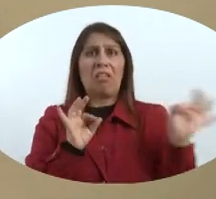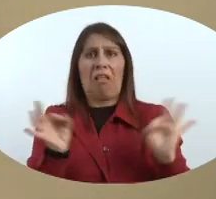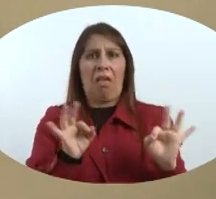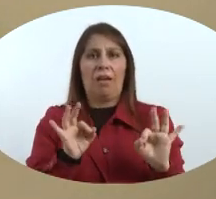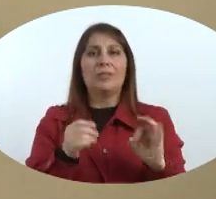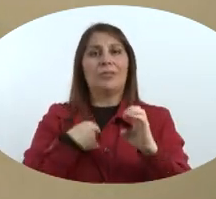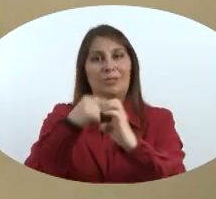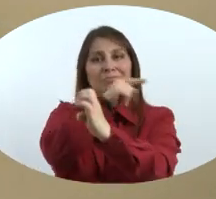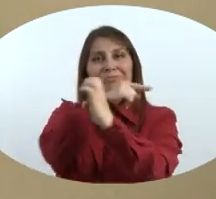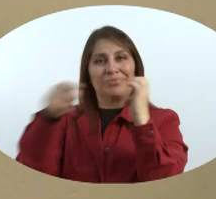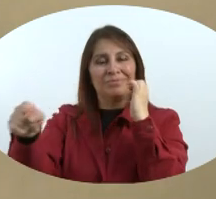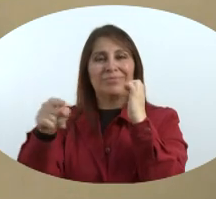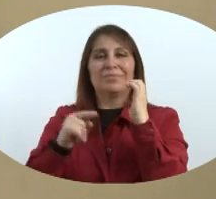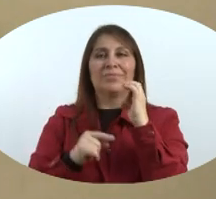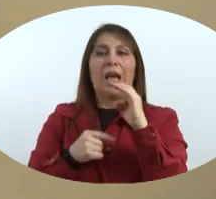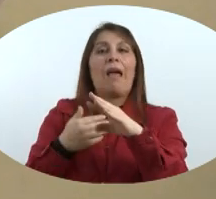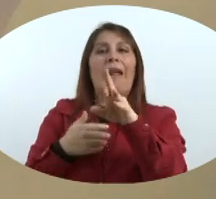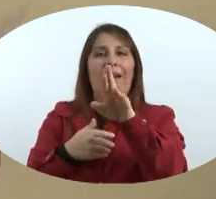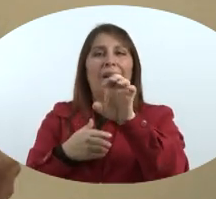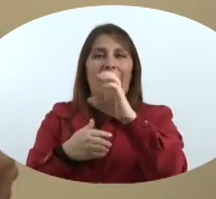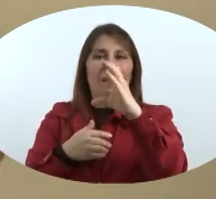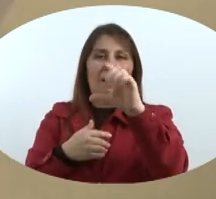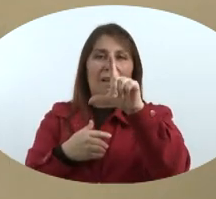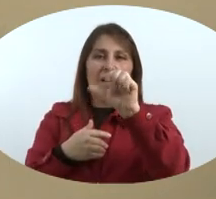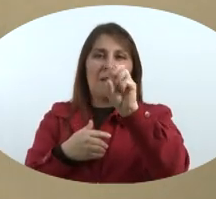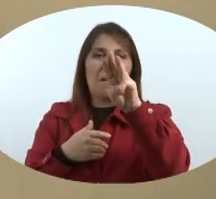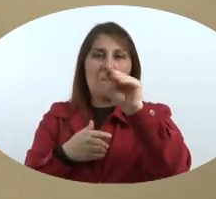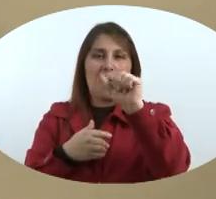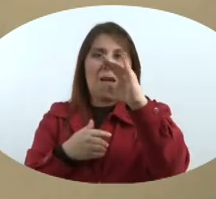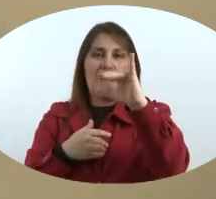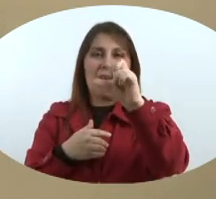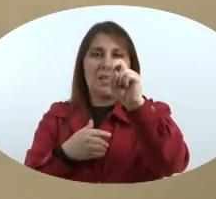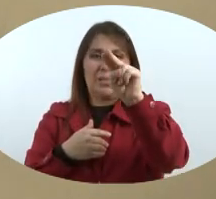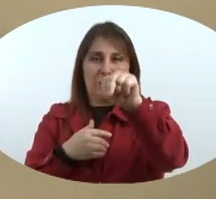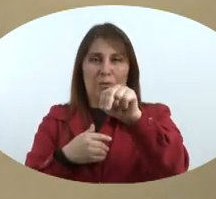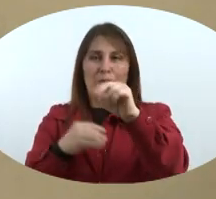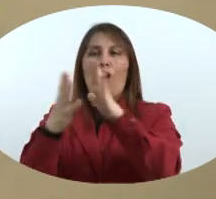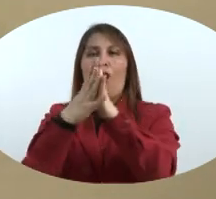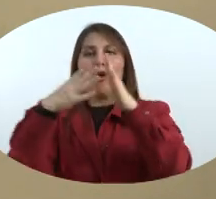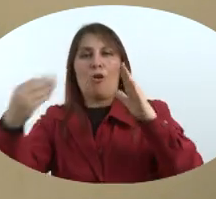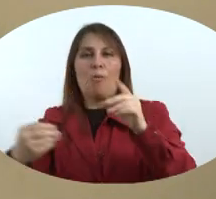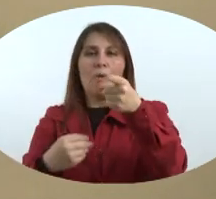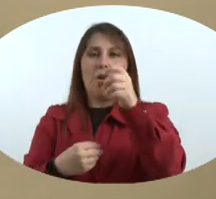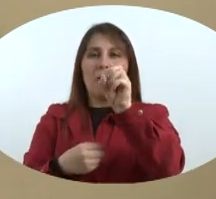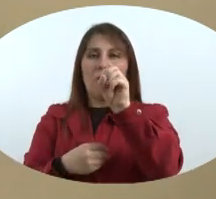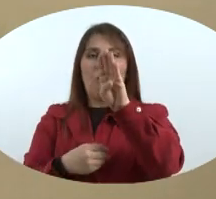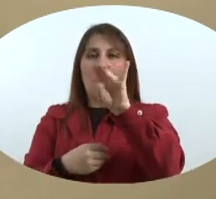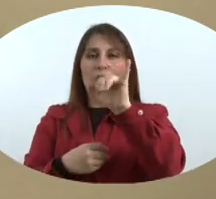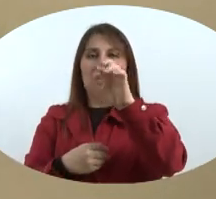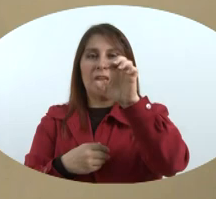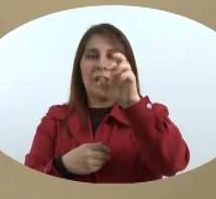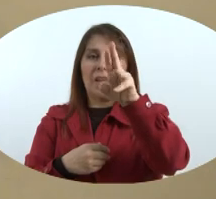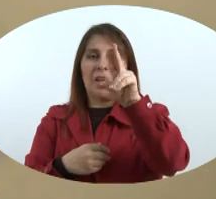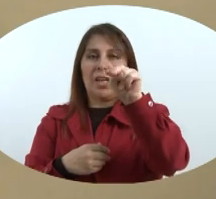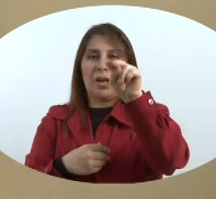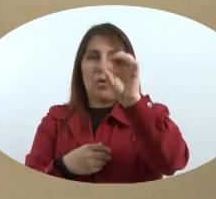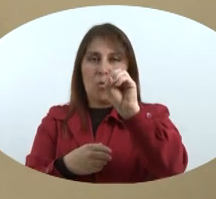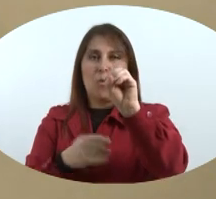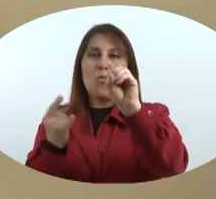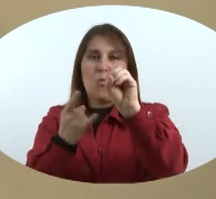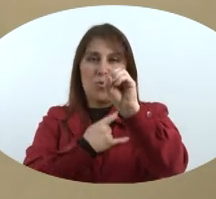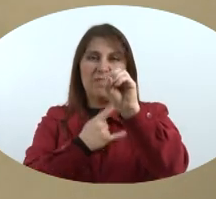reclamación reclamación clave de votación arroba pedagógico apuntó dedo punto com con copia al gobierno al correo gobierno radial piso